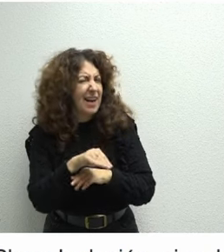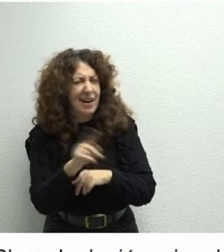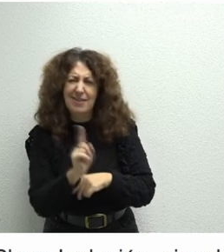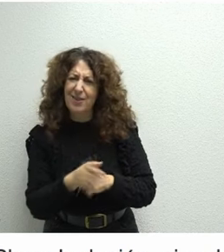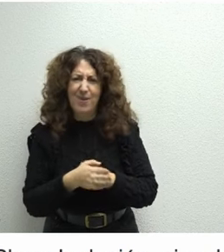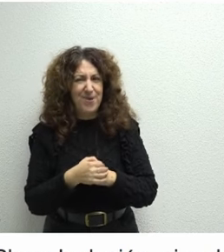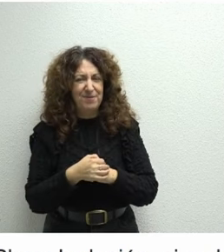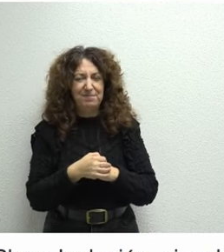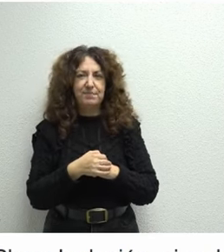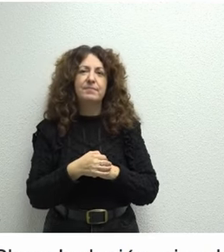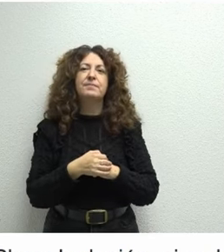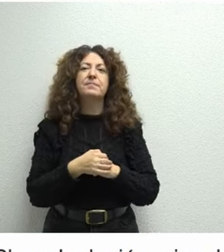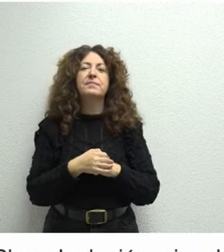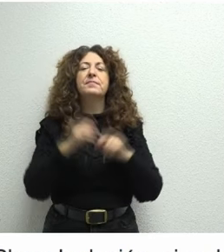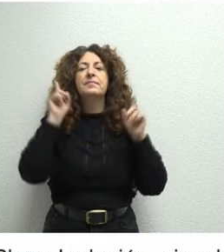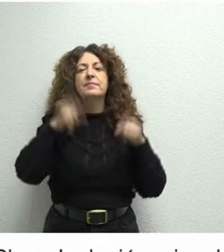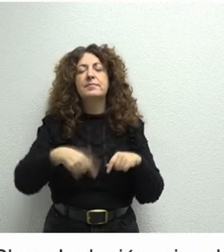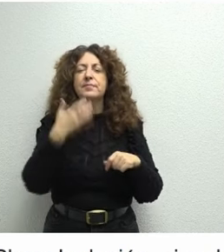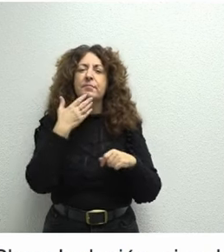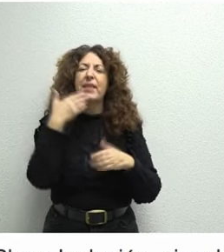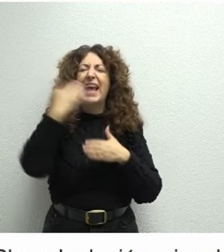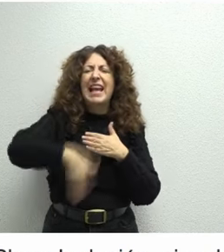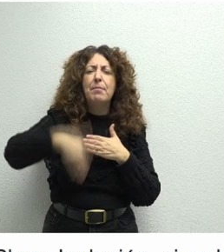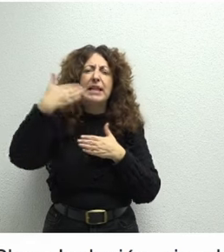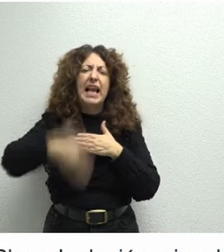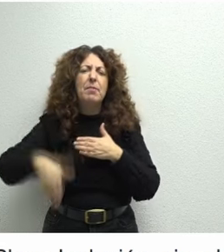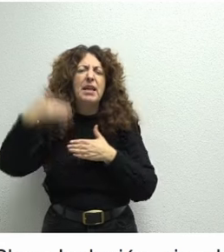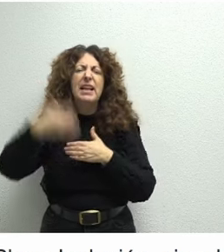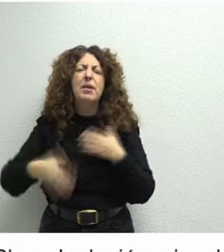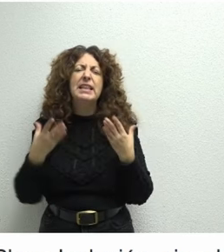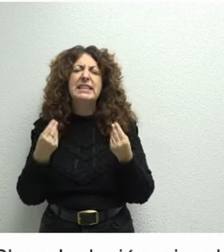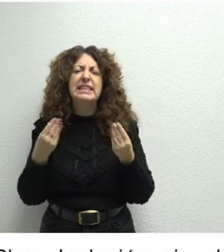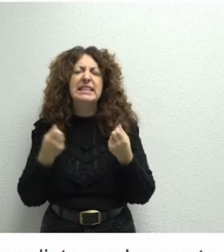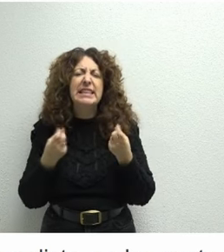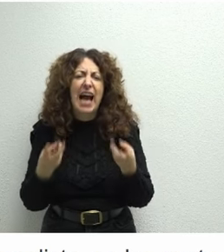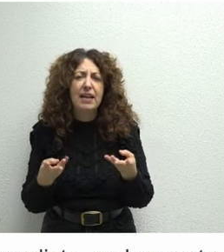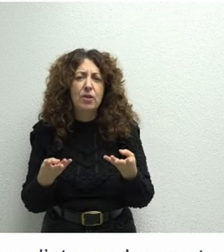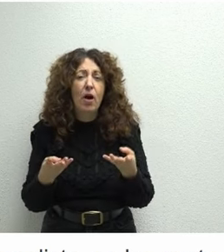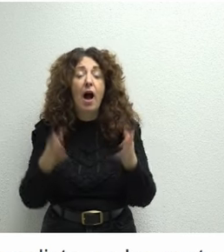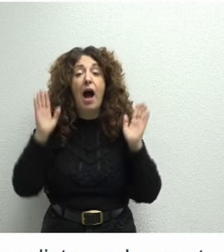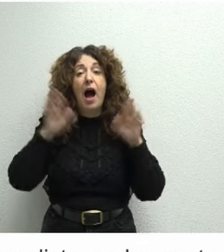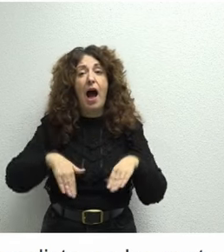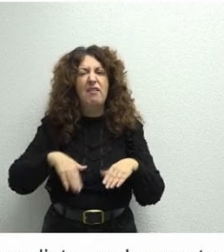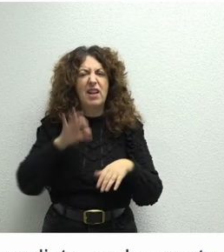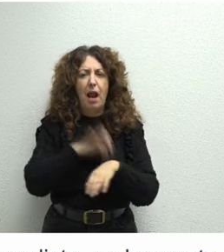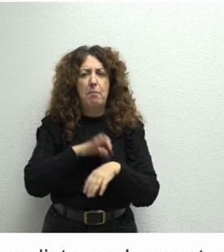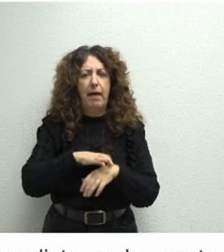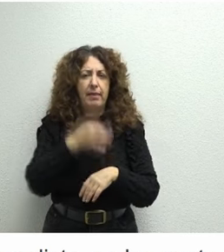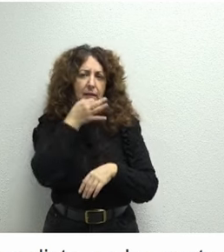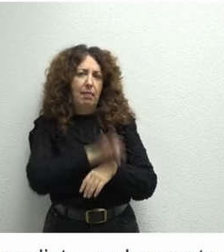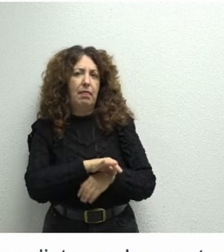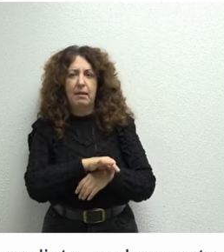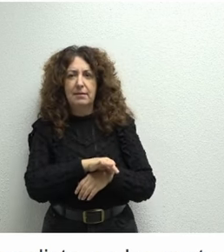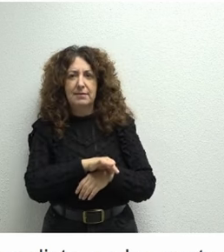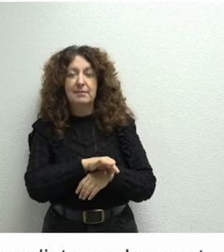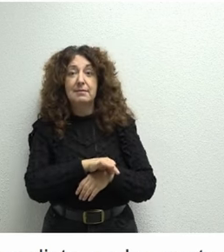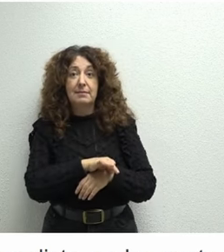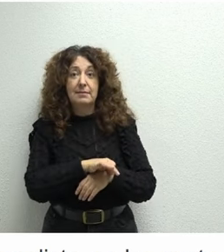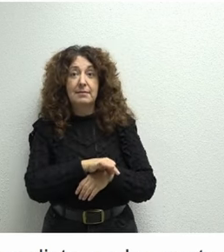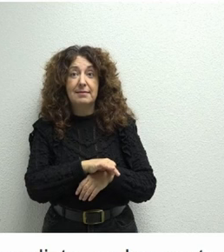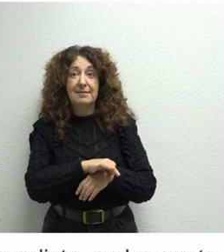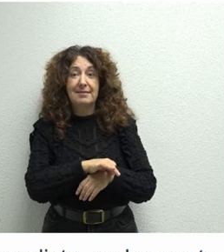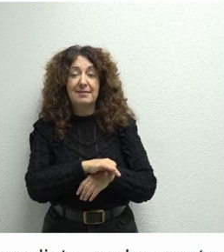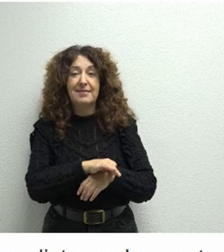luego marcar excesivos límites también puede hacer que los pacientes se alejen de nosotros Entonces